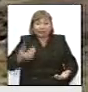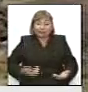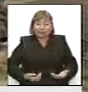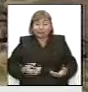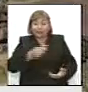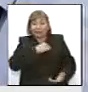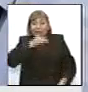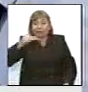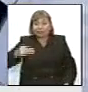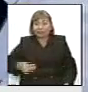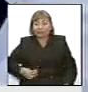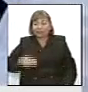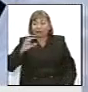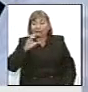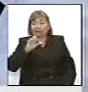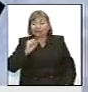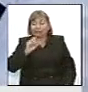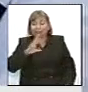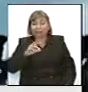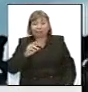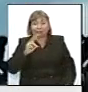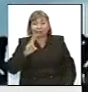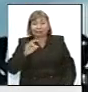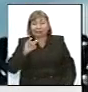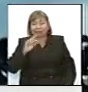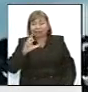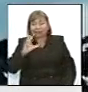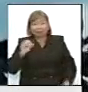de Ministros, César Vilches, afirmó que para